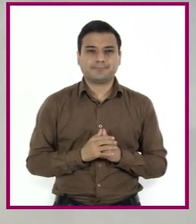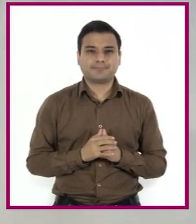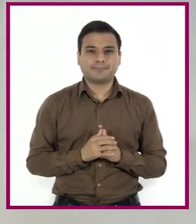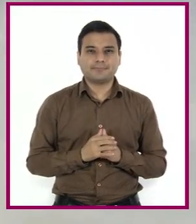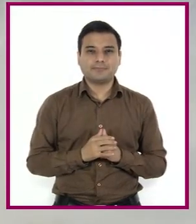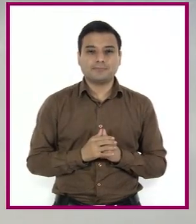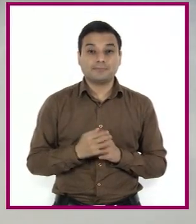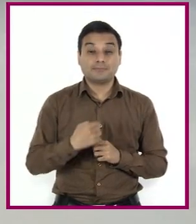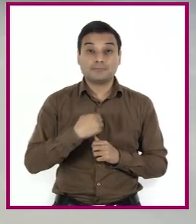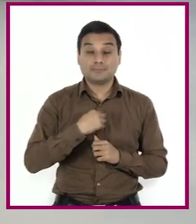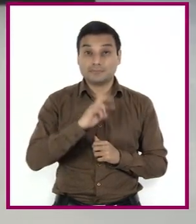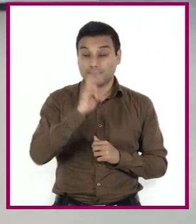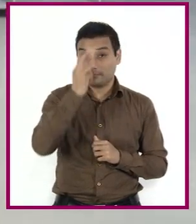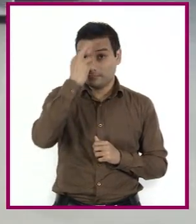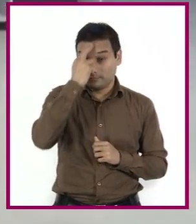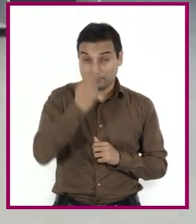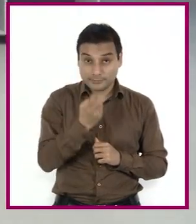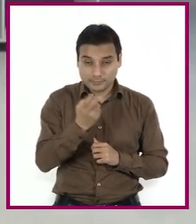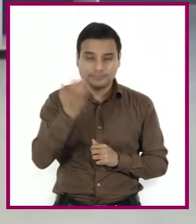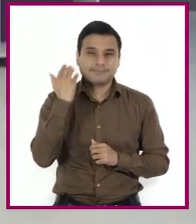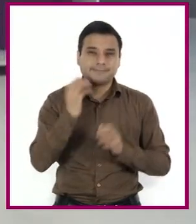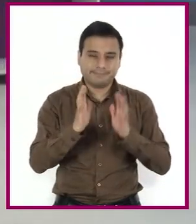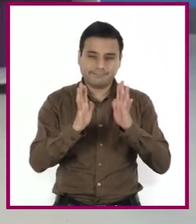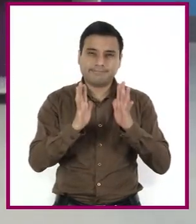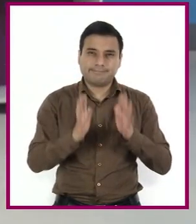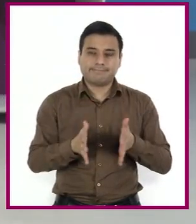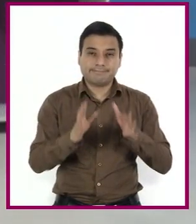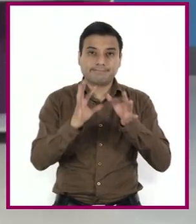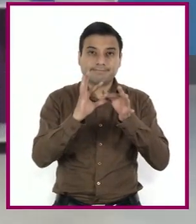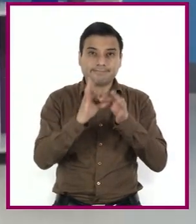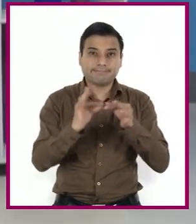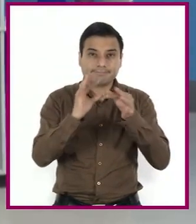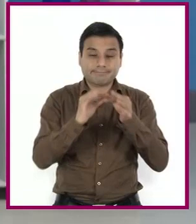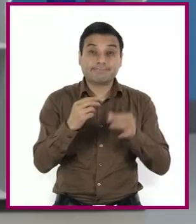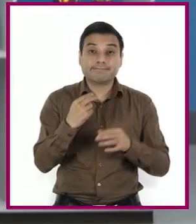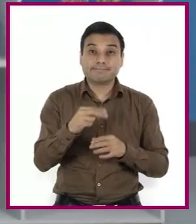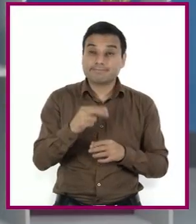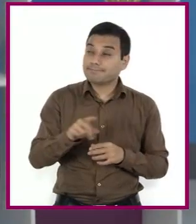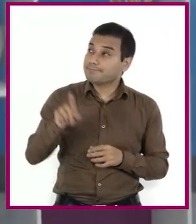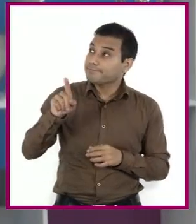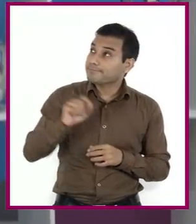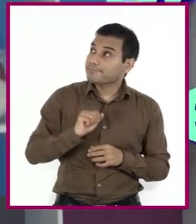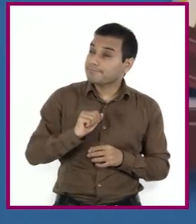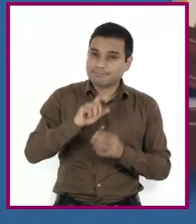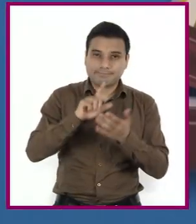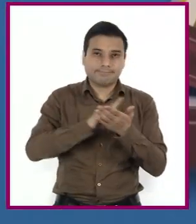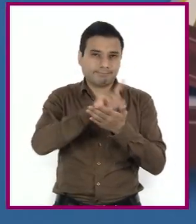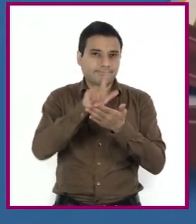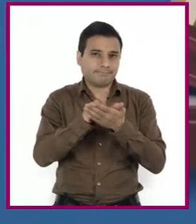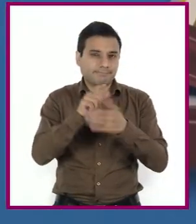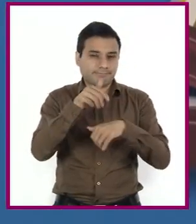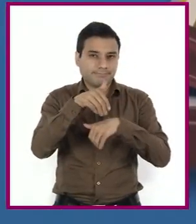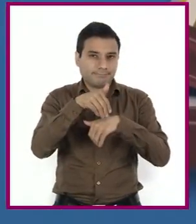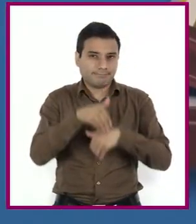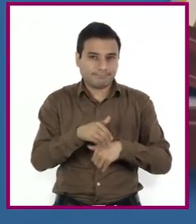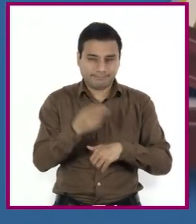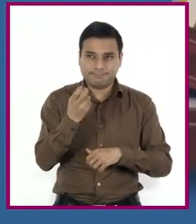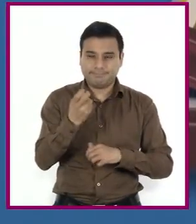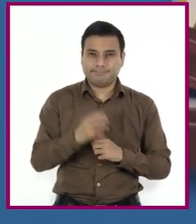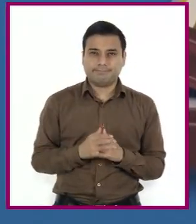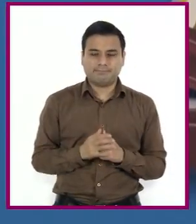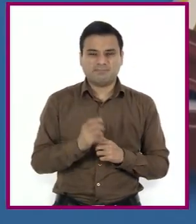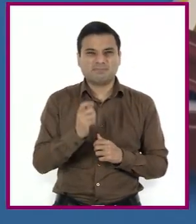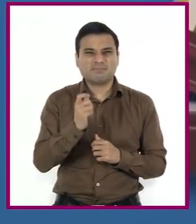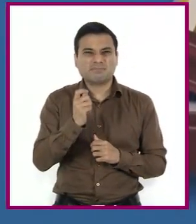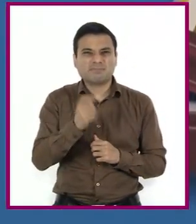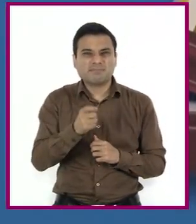Recuerdo que este principio ya lo habíamos revisado. Se llama principio de legalidad. Correcto, y tiene que ver